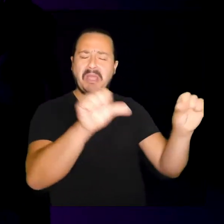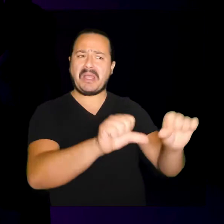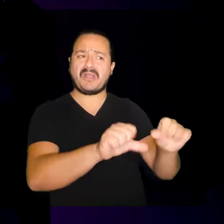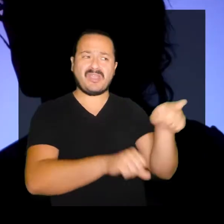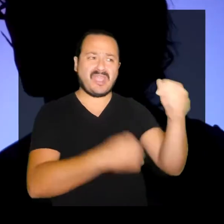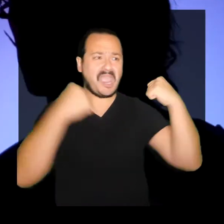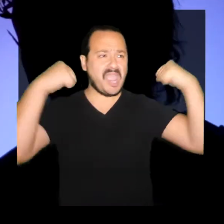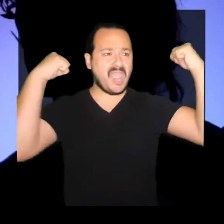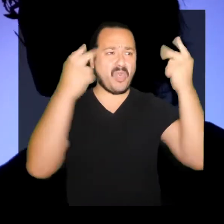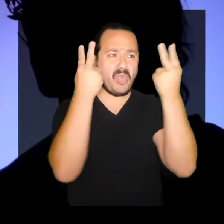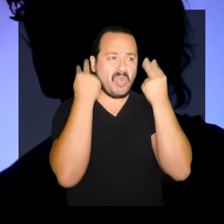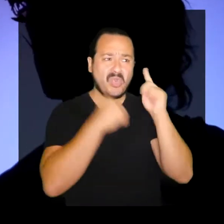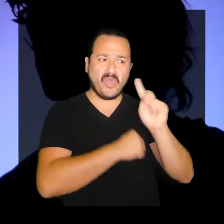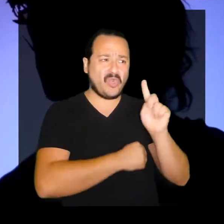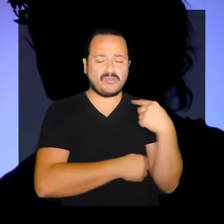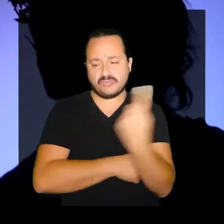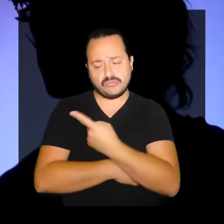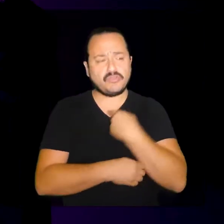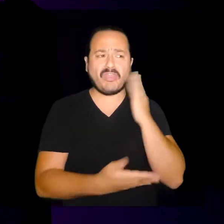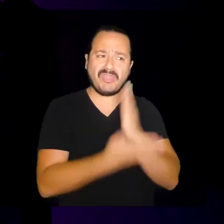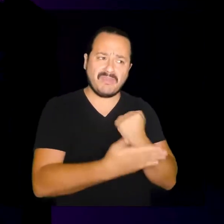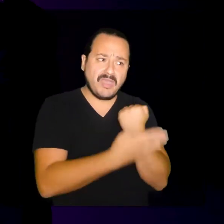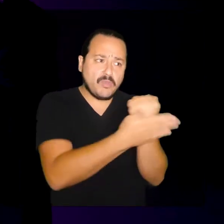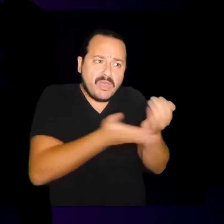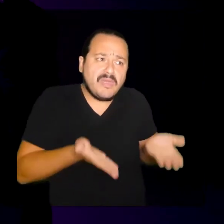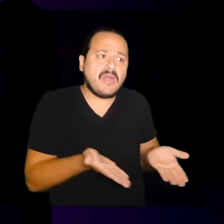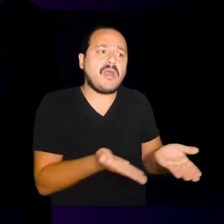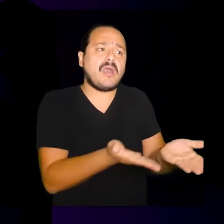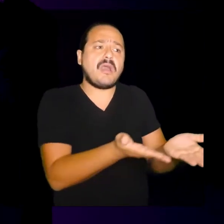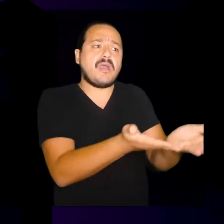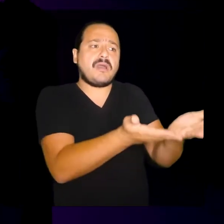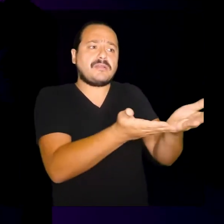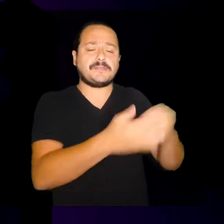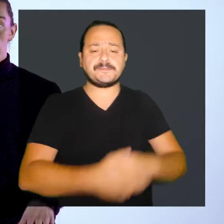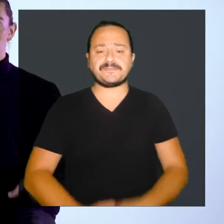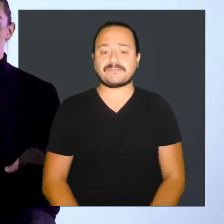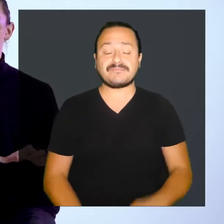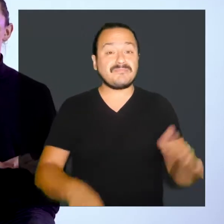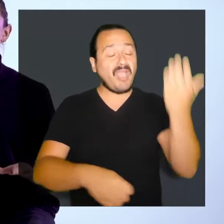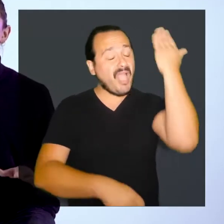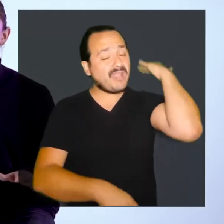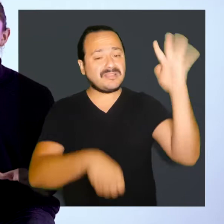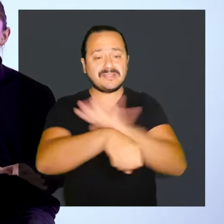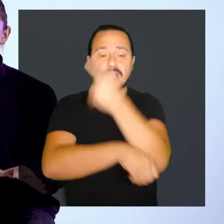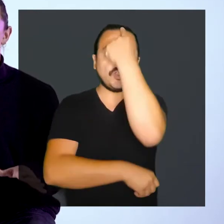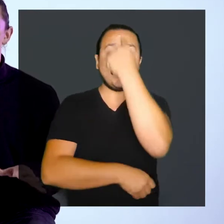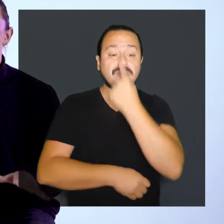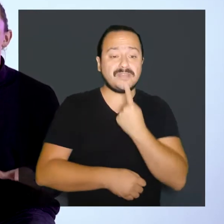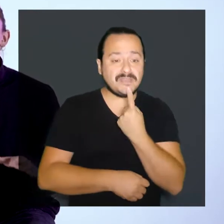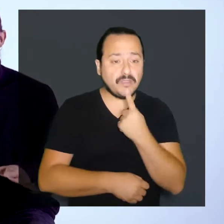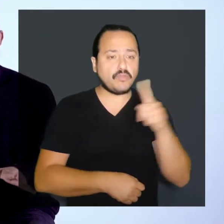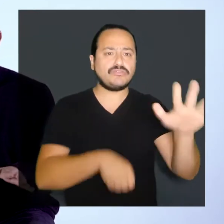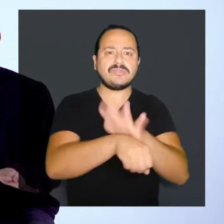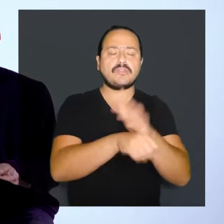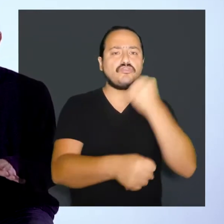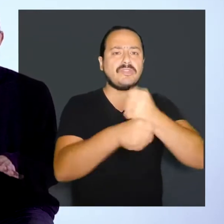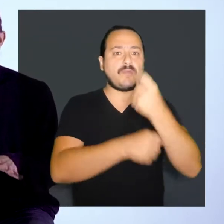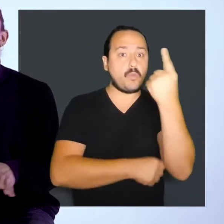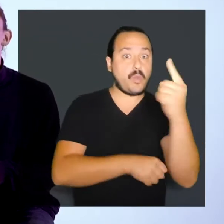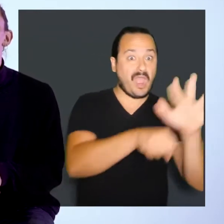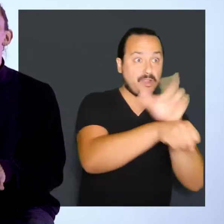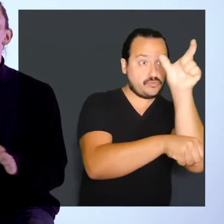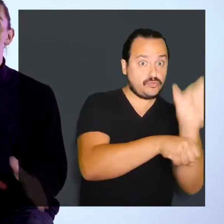vendrá, el héroe no da pie atrás, ayudémoslo a avanzar. En el origen del teatro griego, las obras